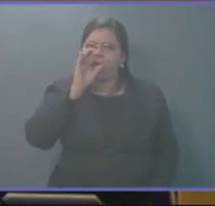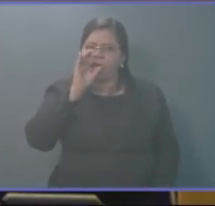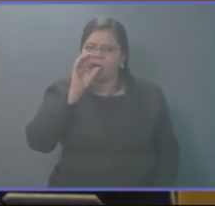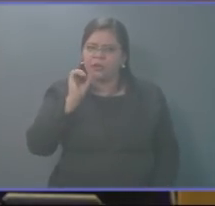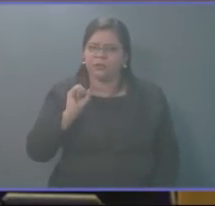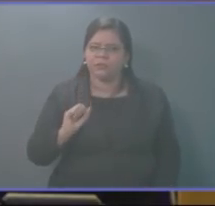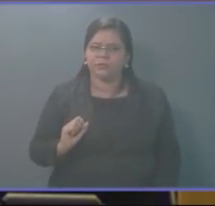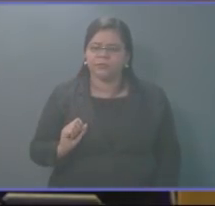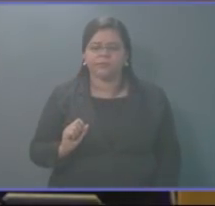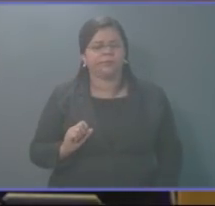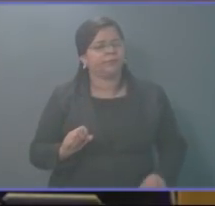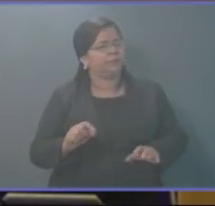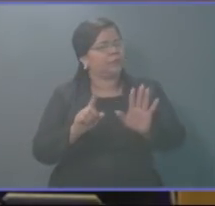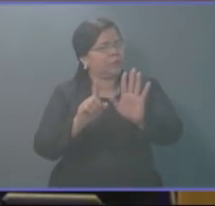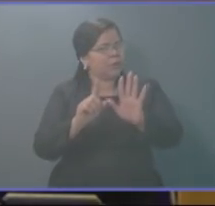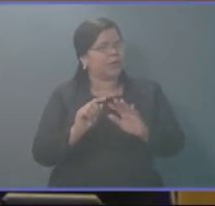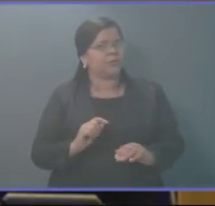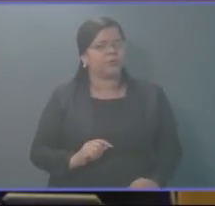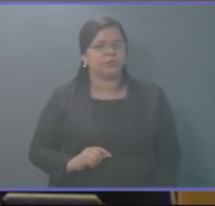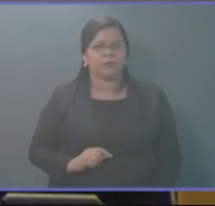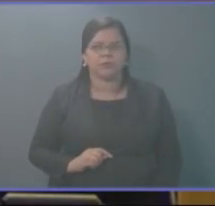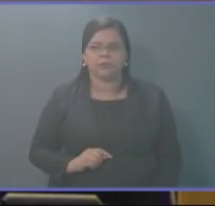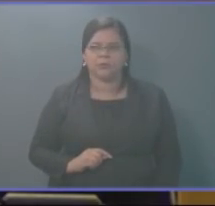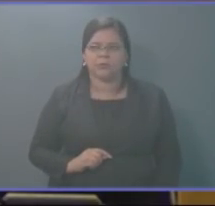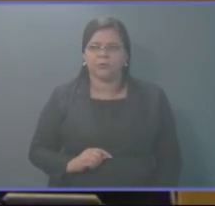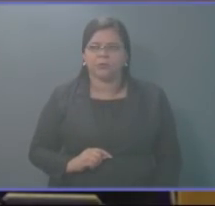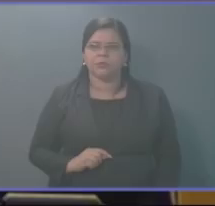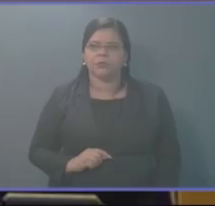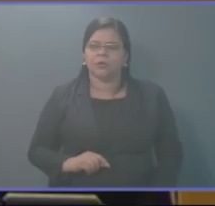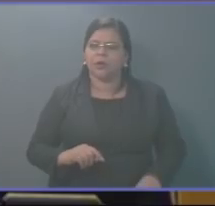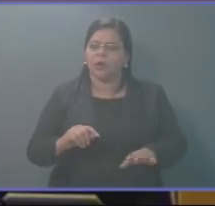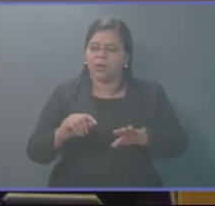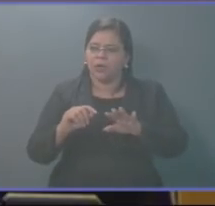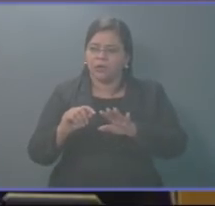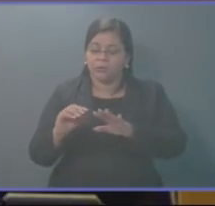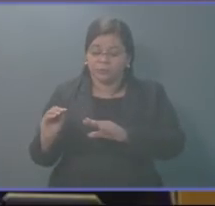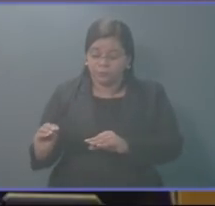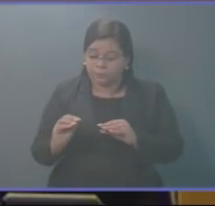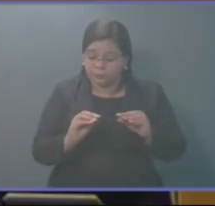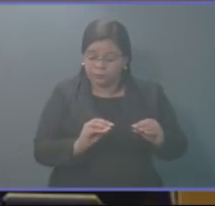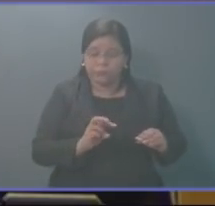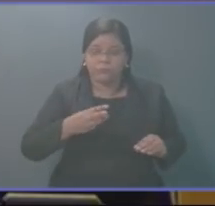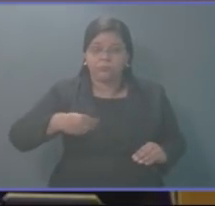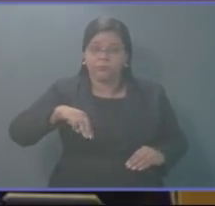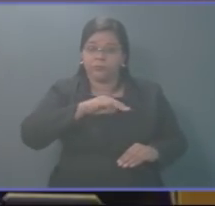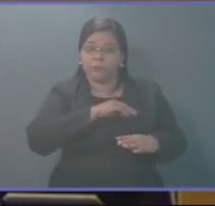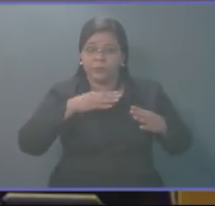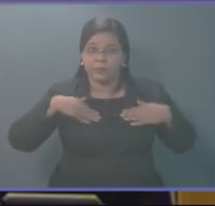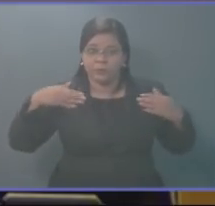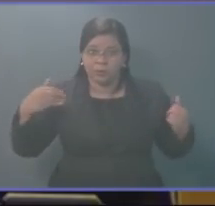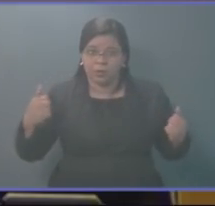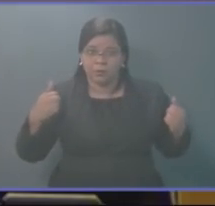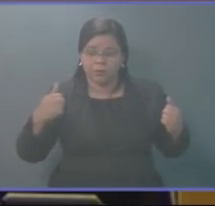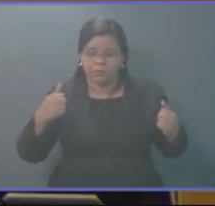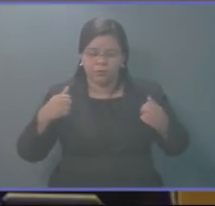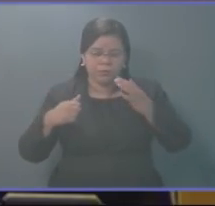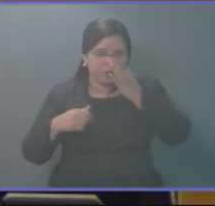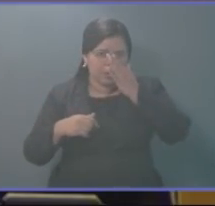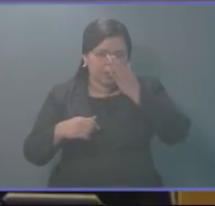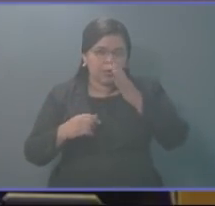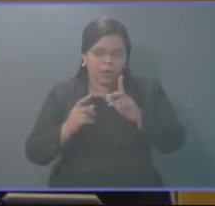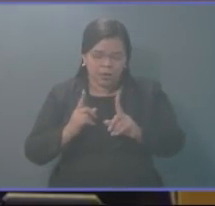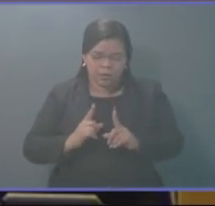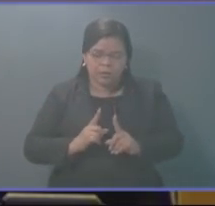6. ¿Aplica el Ministerio de Salud las guías de la